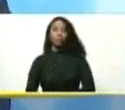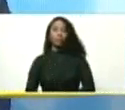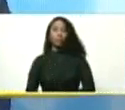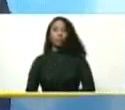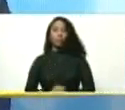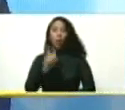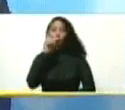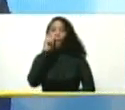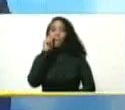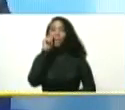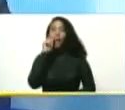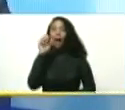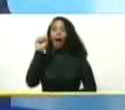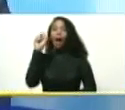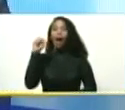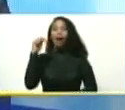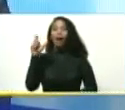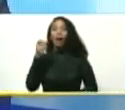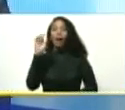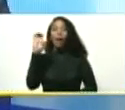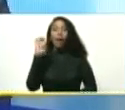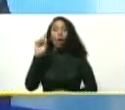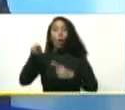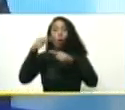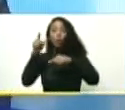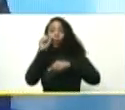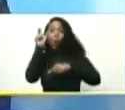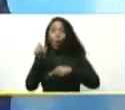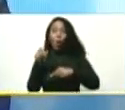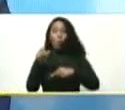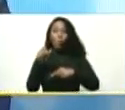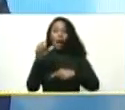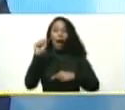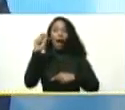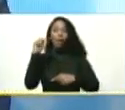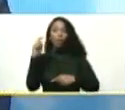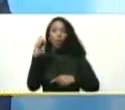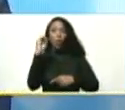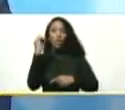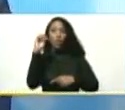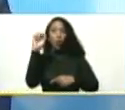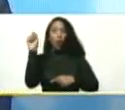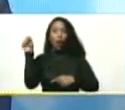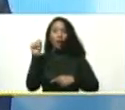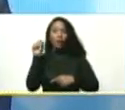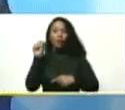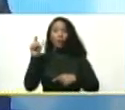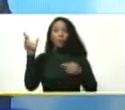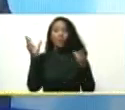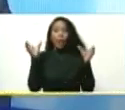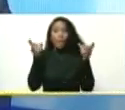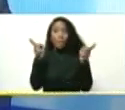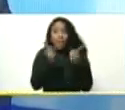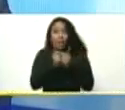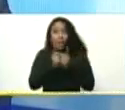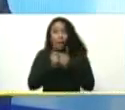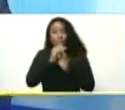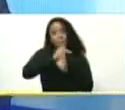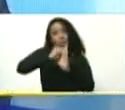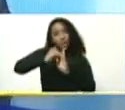Ángel Correa, dije ya. Antonio López, directivo de la Cámara Venezolana del Calzado, de la Pequeña y Media